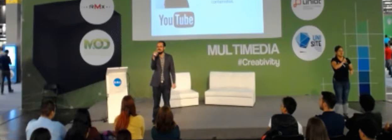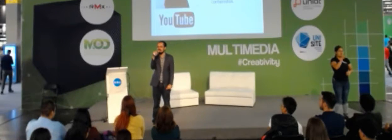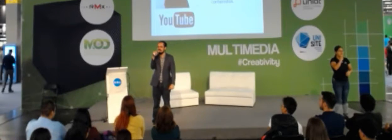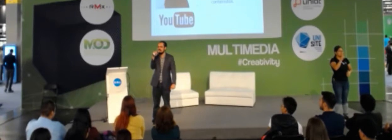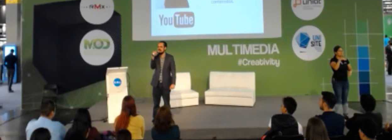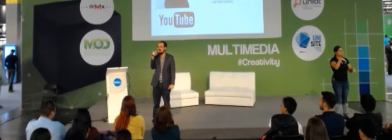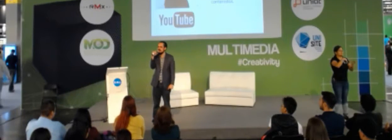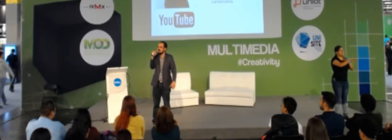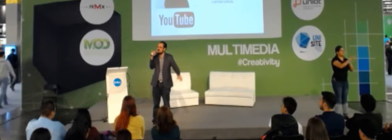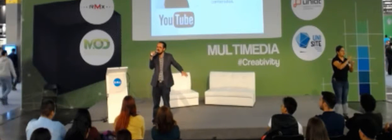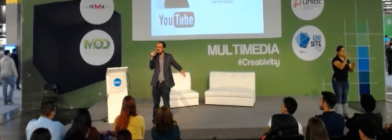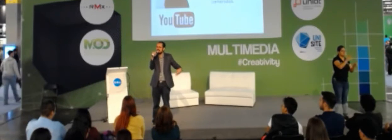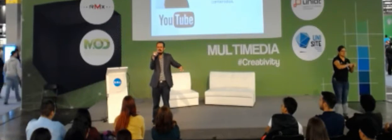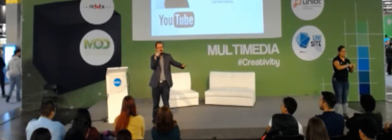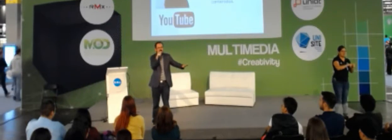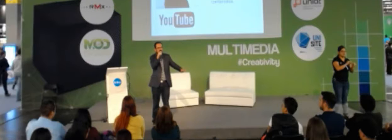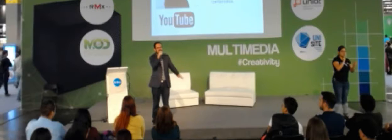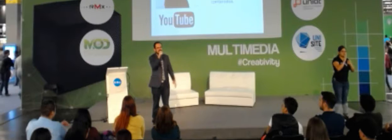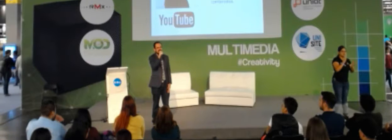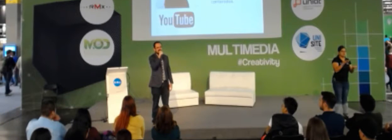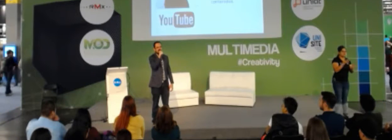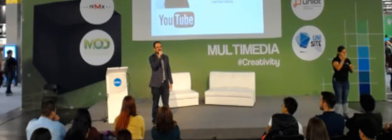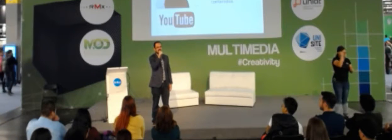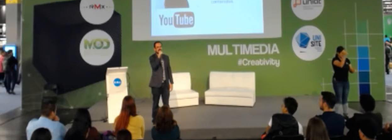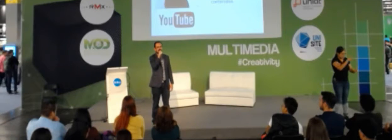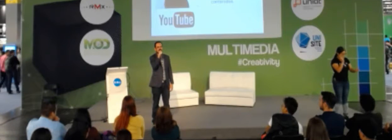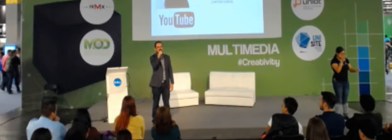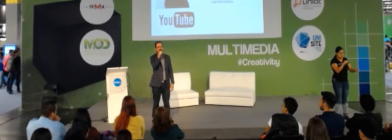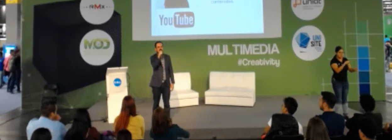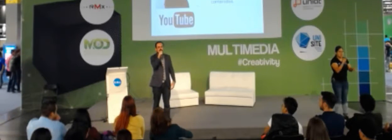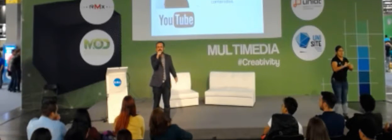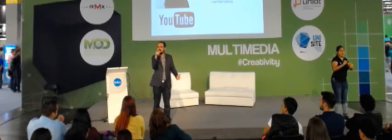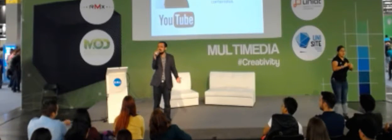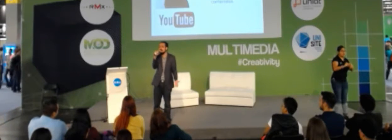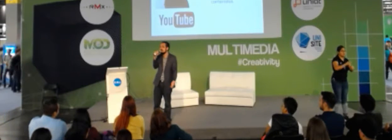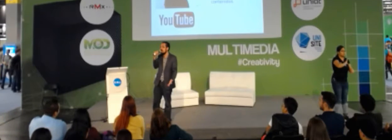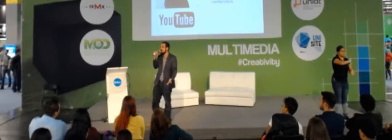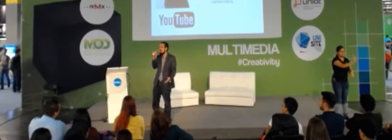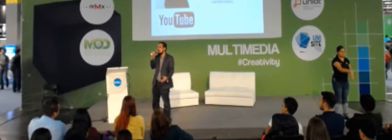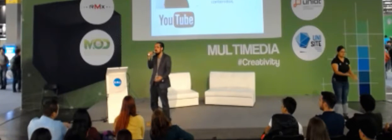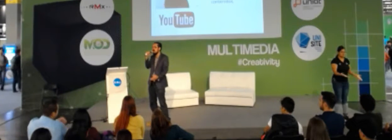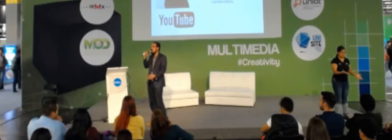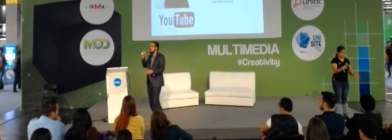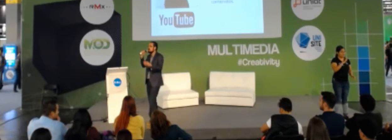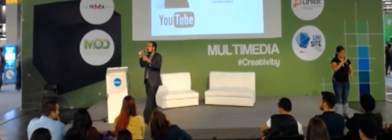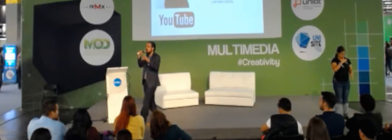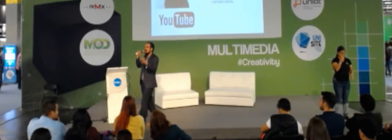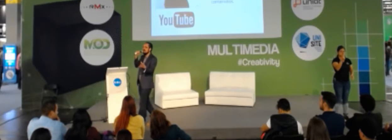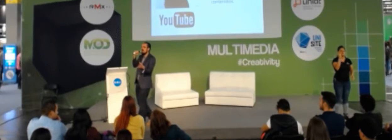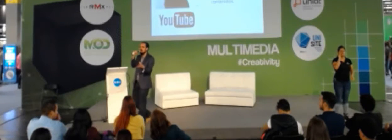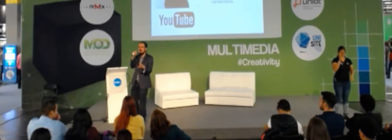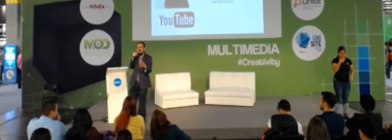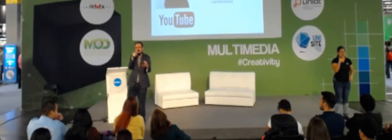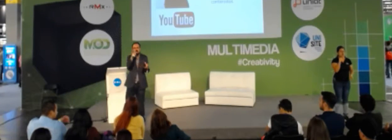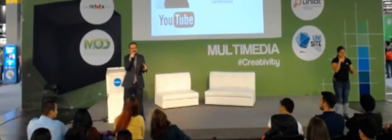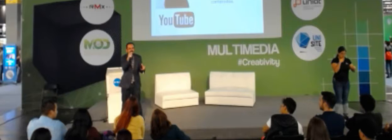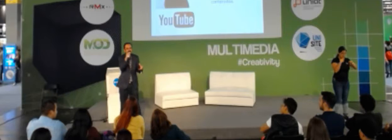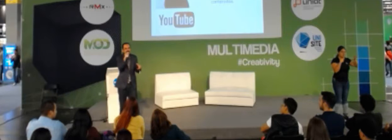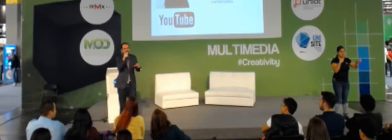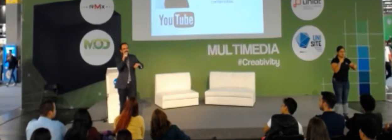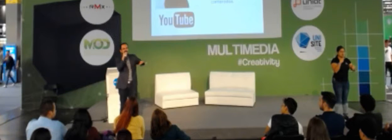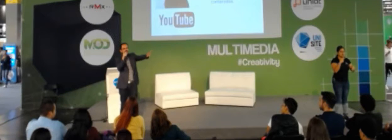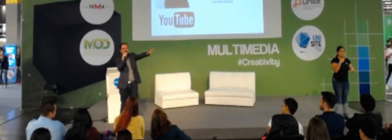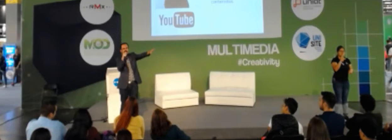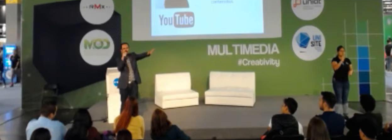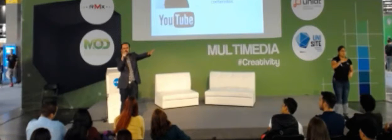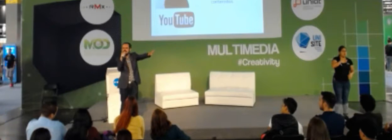intérprete. Y la persona sorda se te puede morir ahí. Hay muchas personas sordas que son objeto de alguna injusticia y